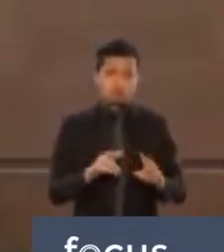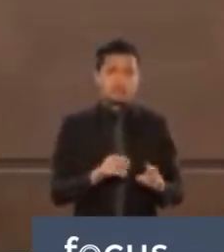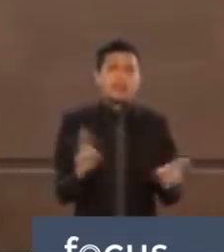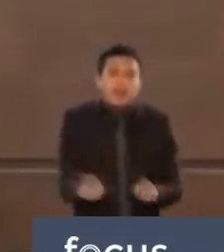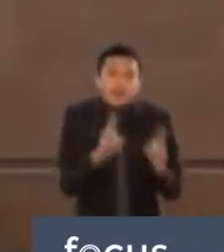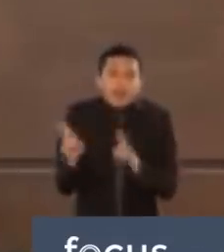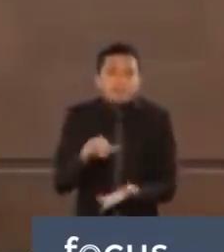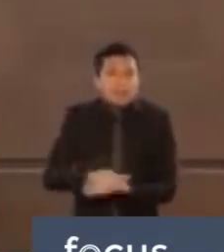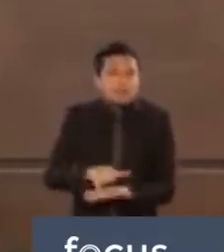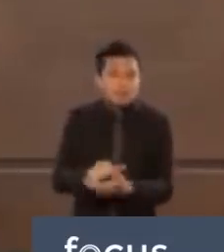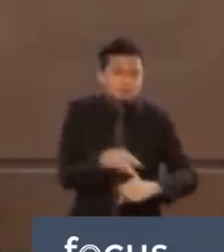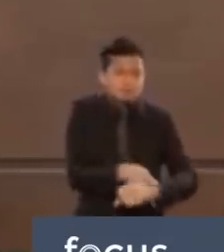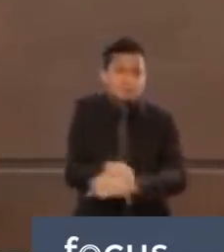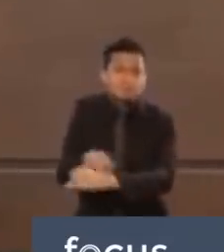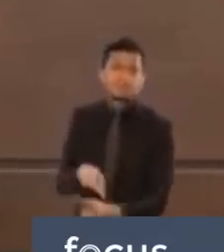violencia policial.